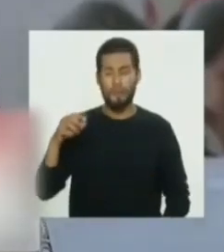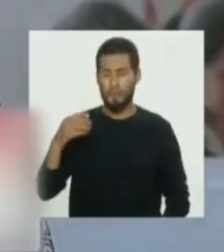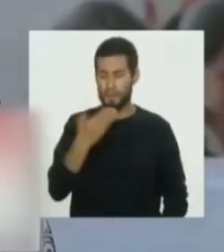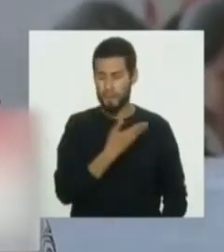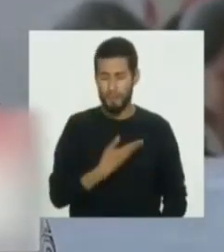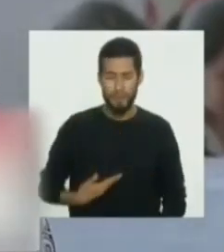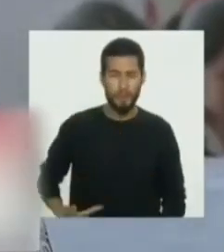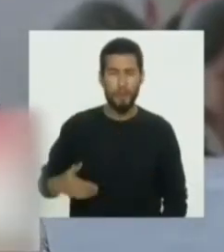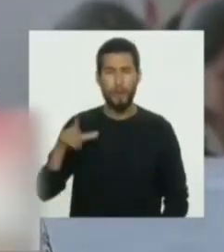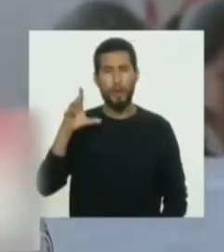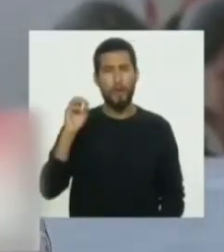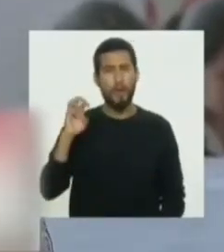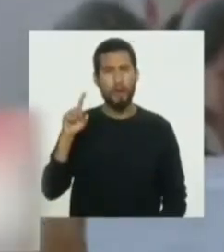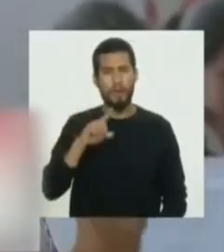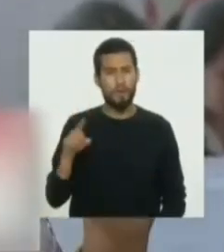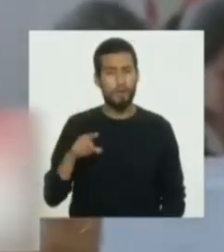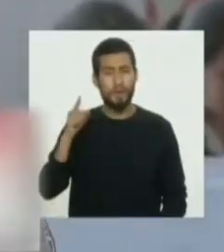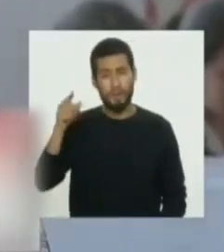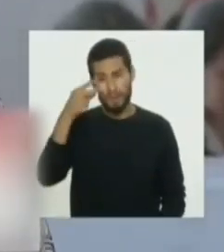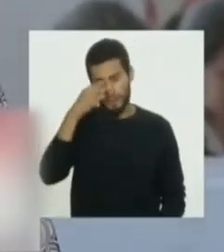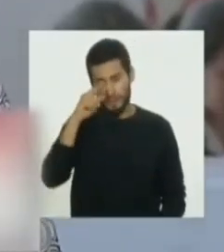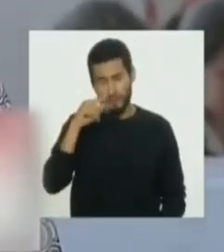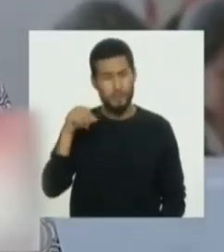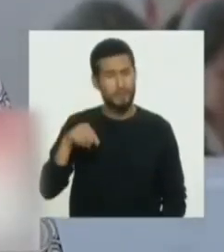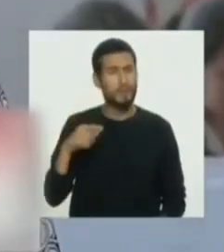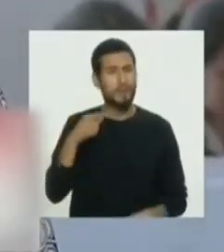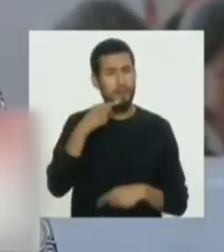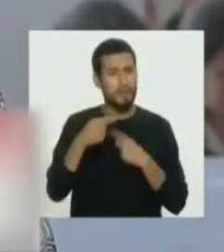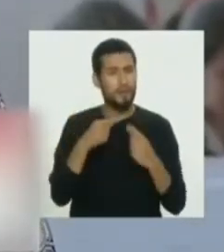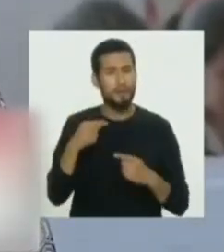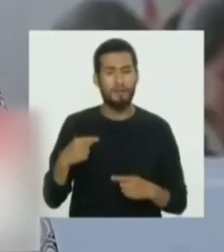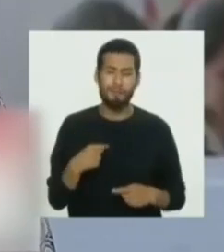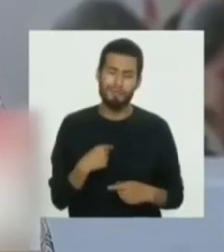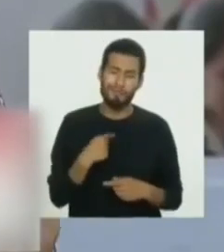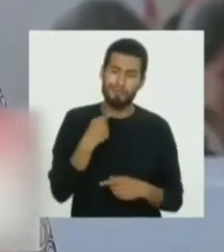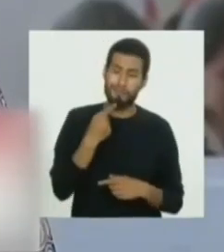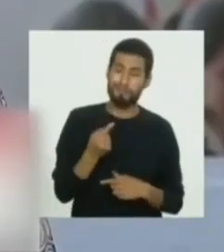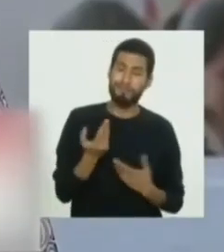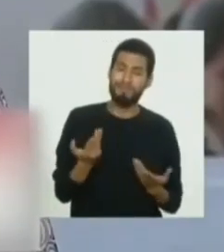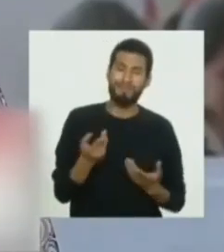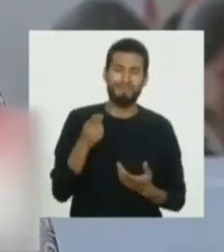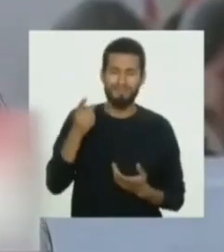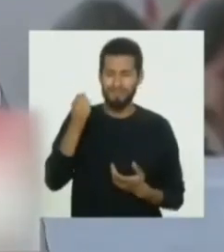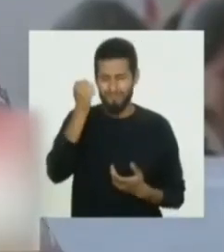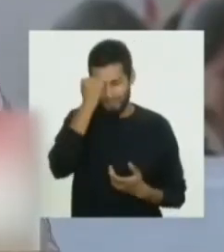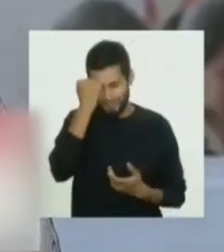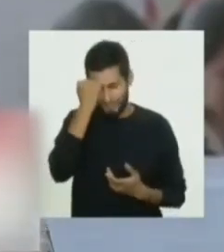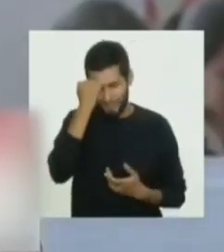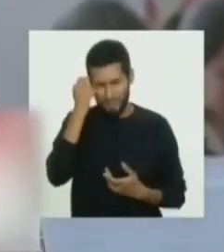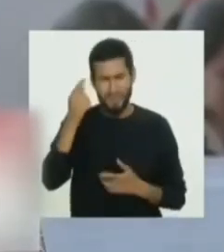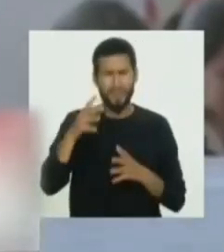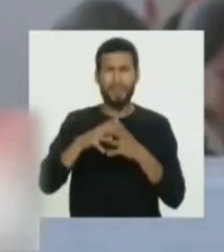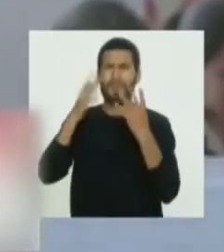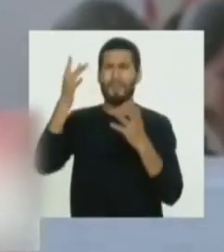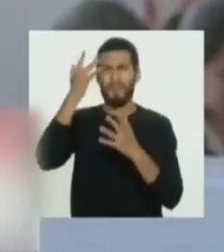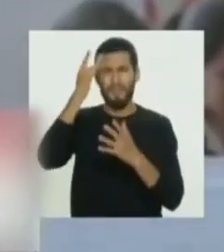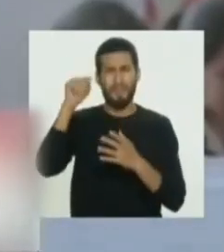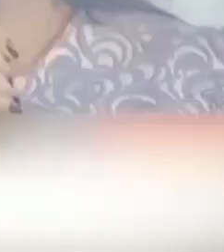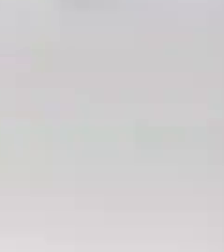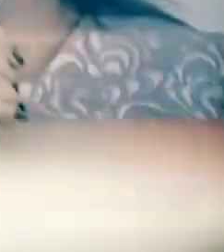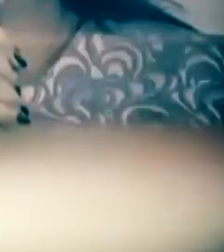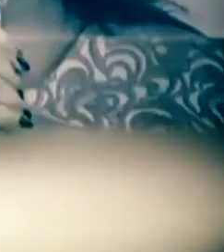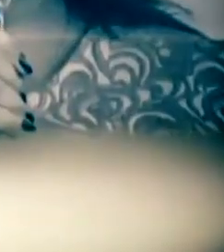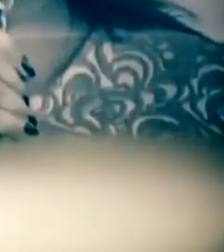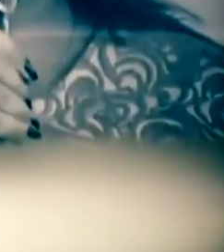México, pues un poco haciendo retórica lo que él dice, yo diría mucha ignorancia para tanta inteligencia de un pueblo